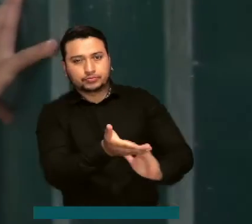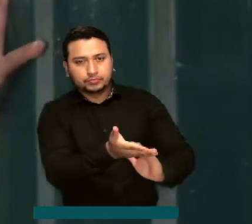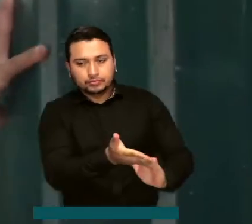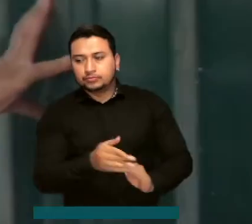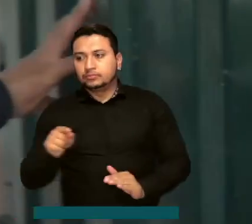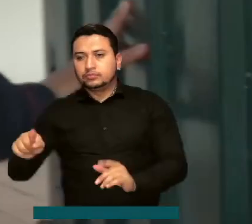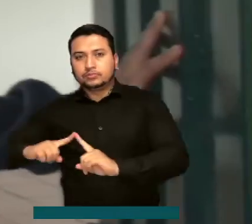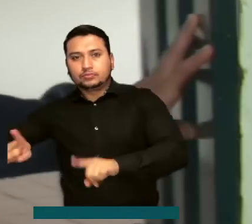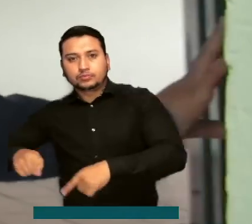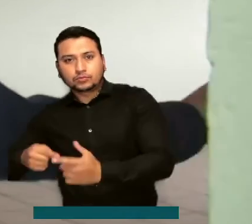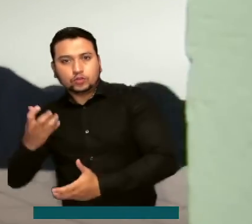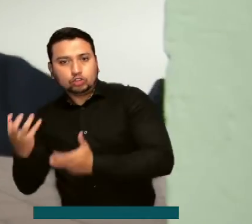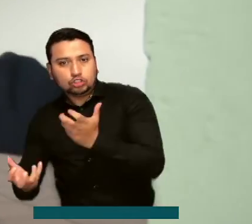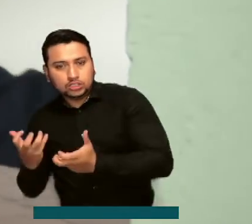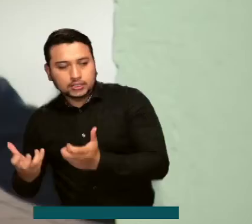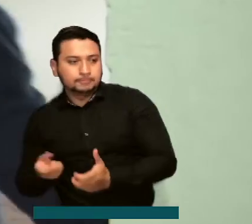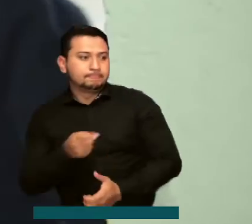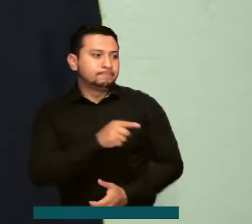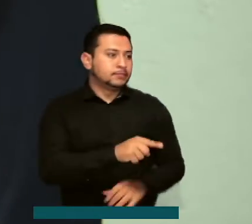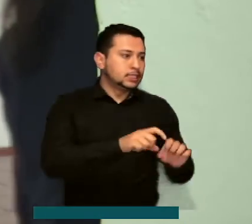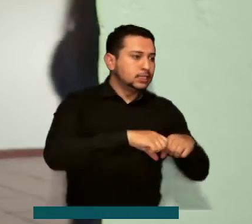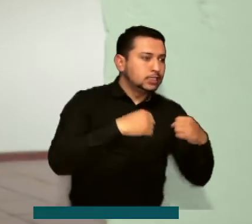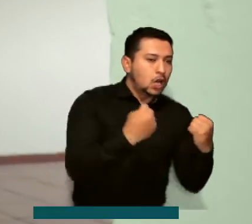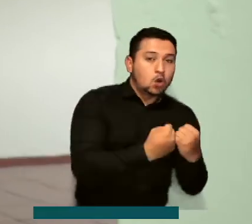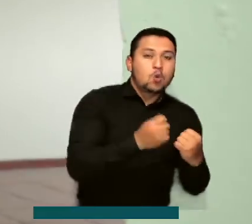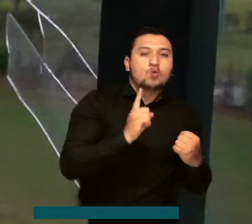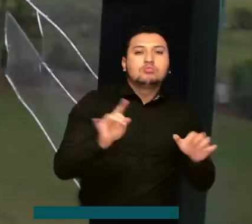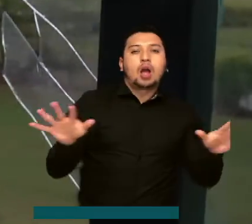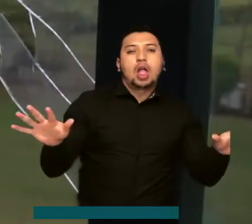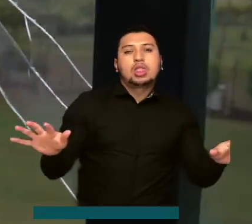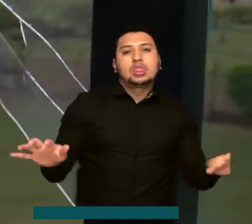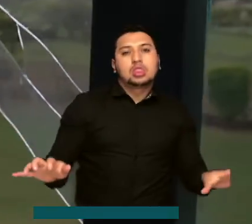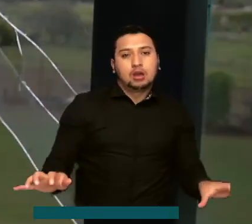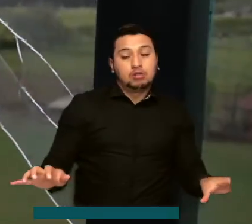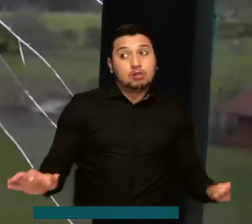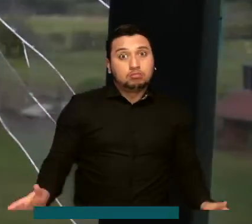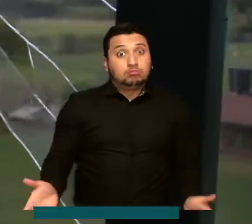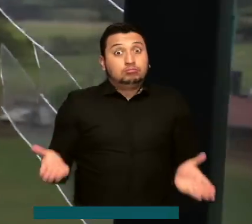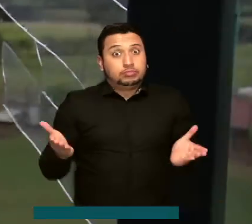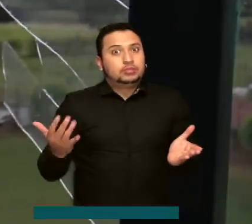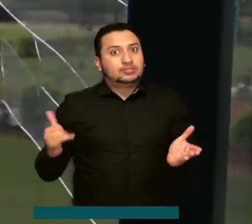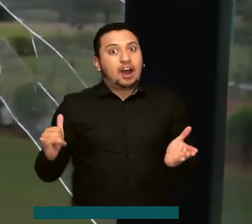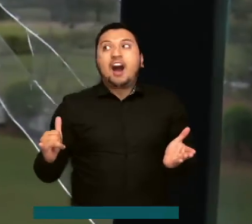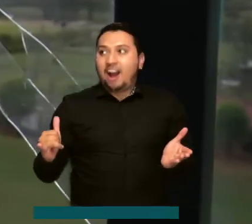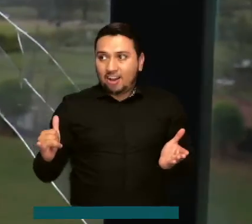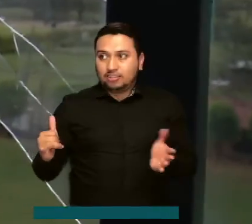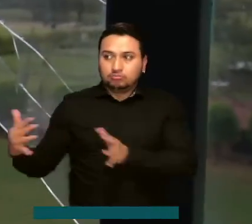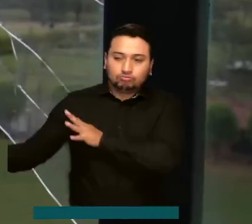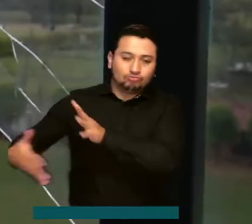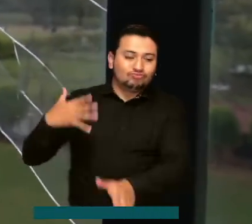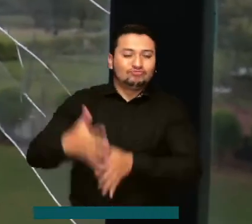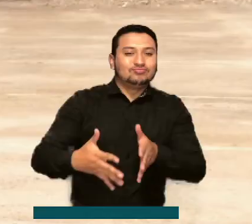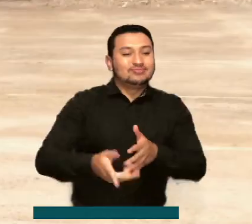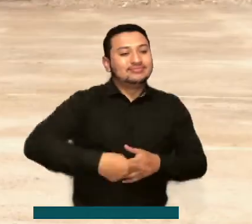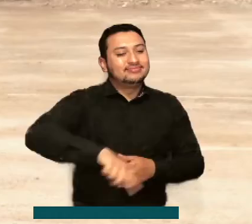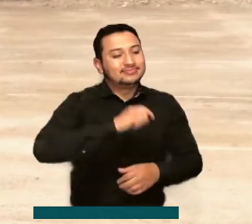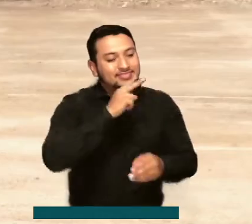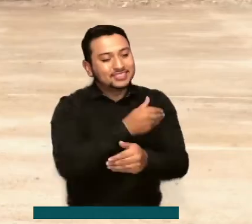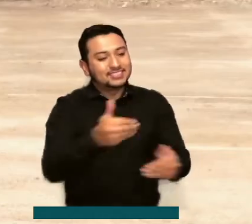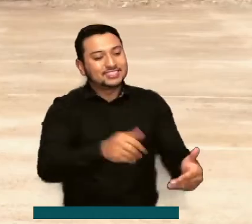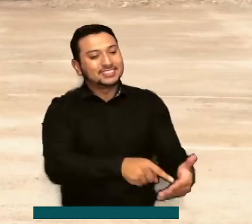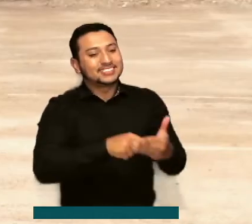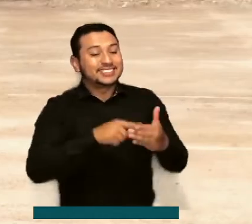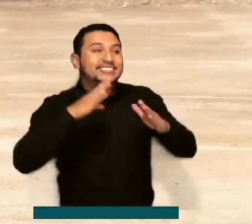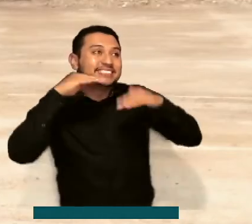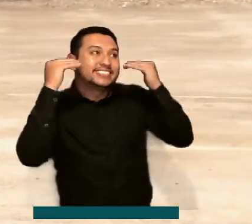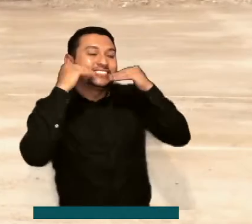y la cocina como consecuencia del desuso de los mismos, y entonces las aulas de clase volverán a estar llenas de sonrisas. Este